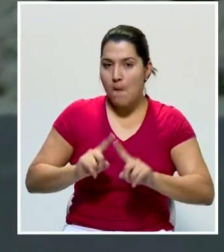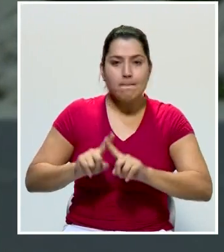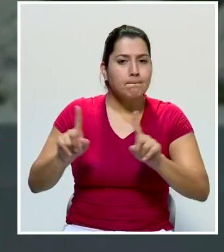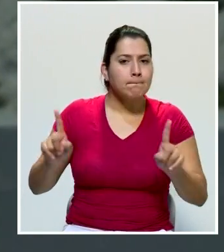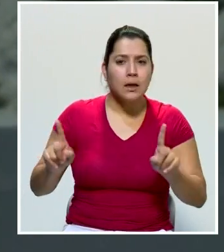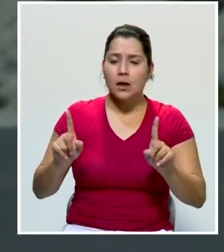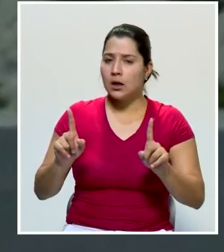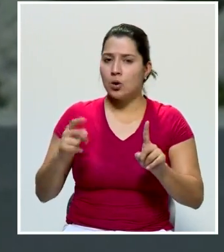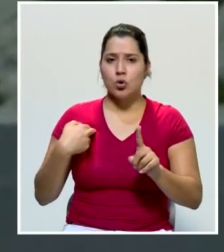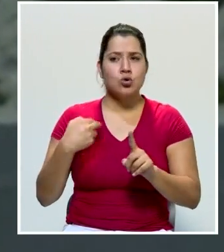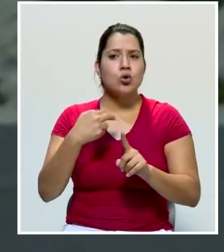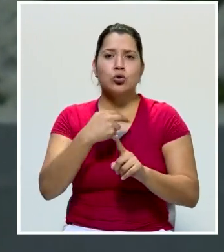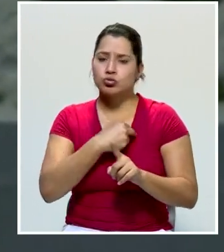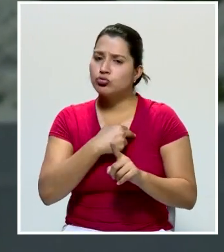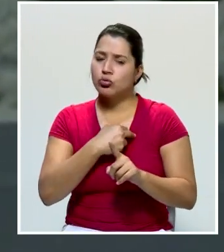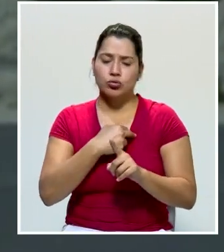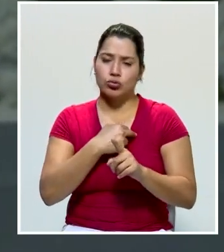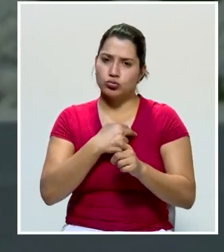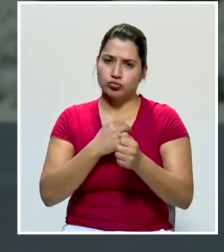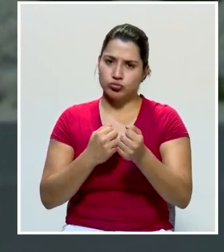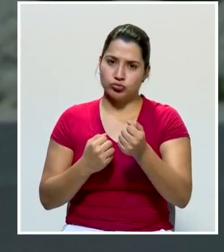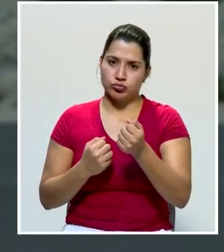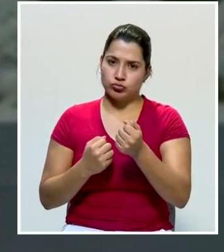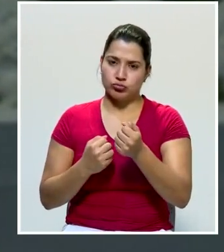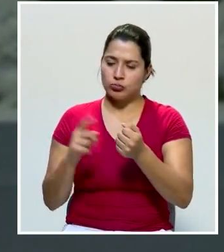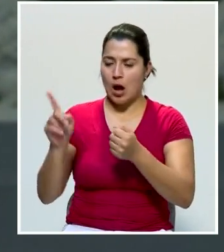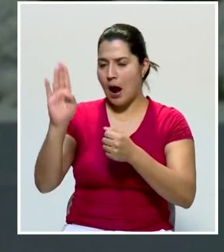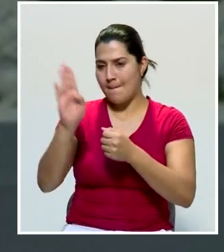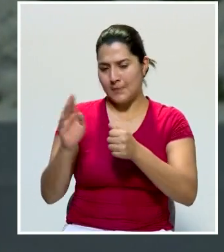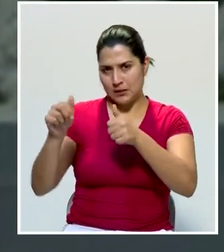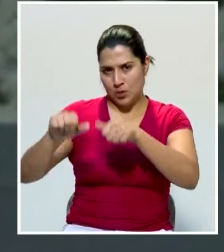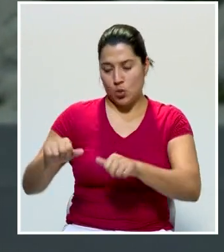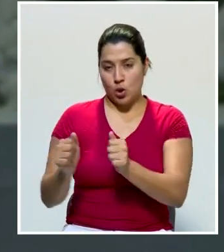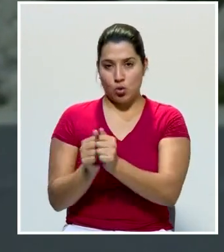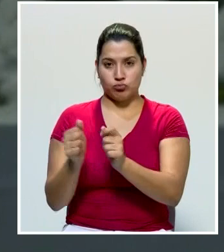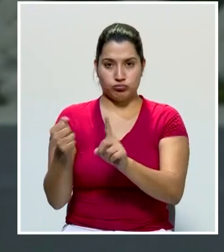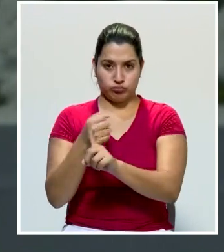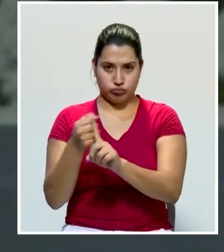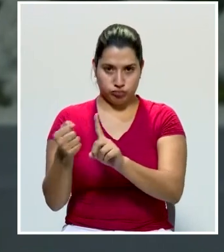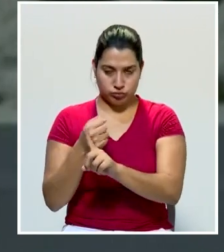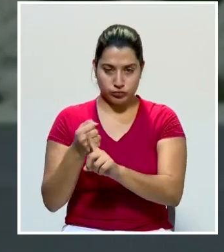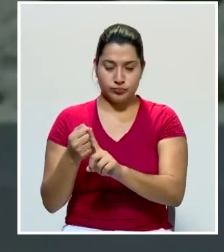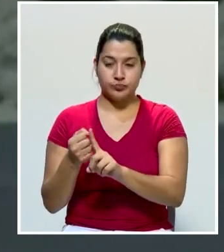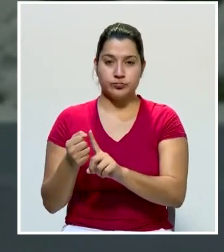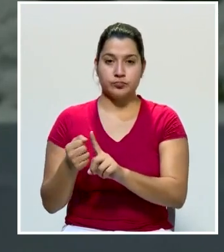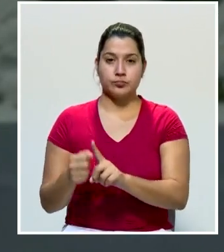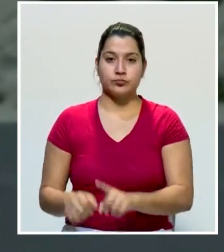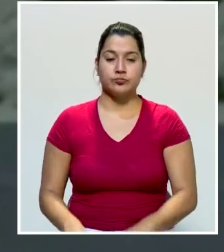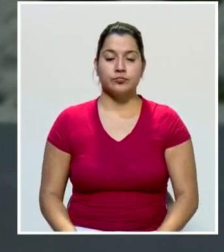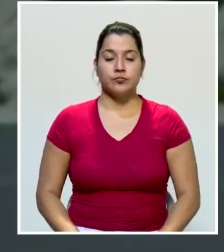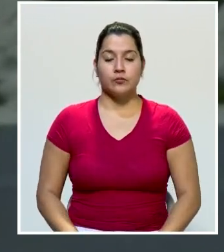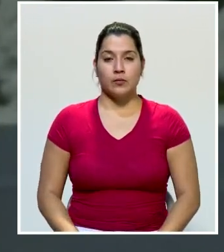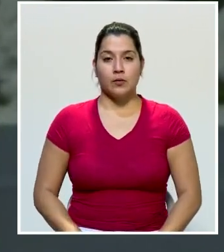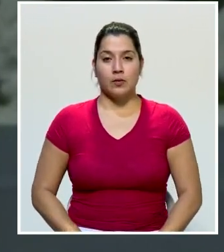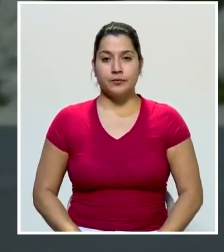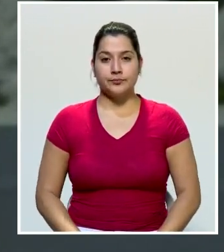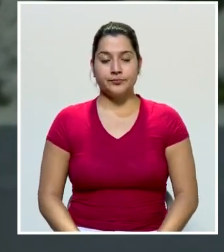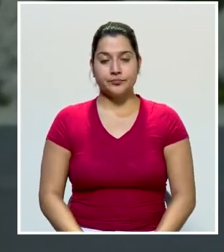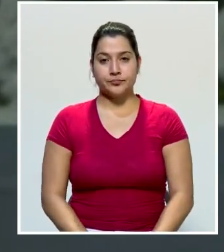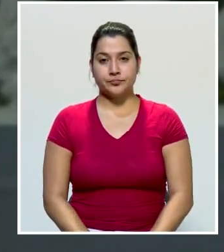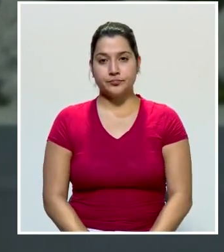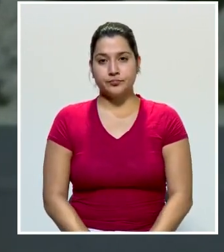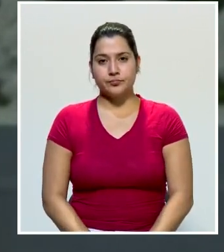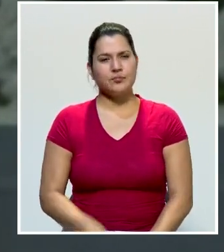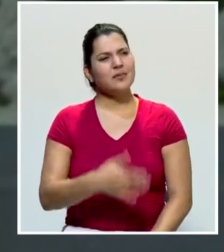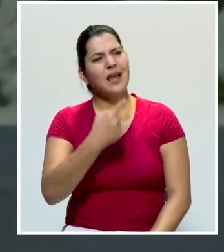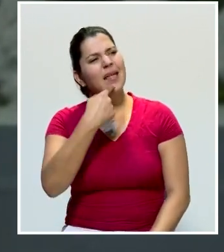totalmente las manifestaciones del secretario del partido y además jefe de don Giancarlo, quien recibió las agresiones. ¿Qué